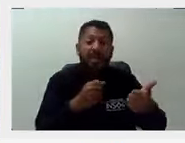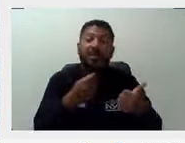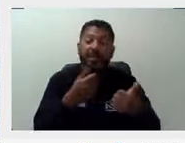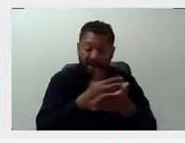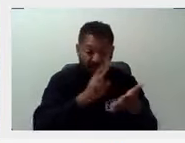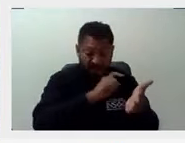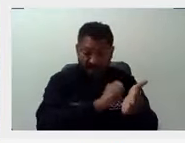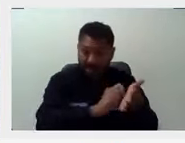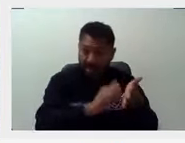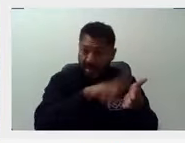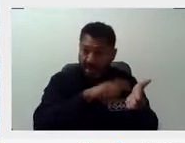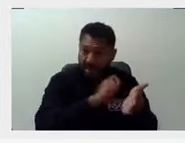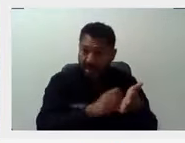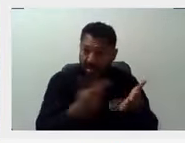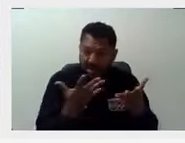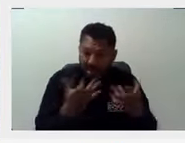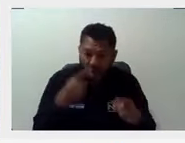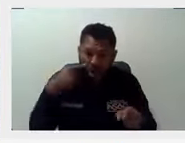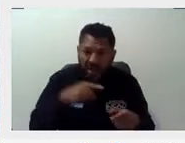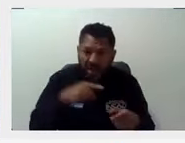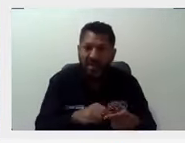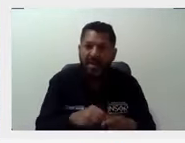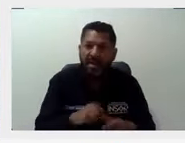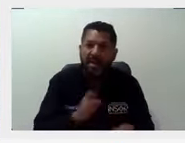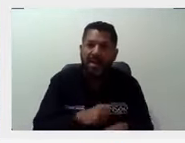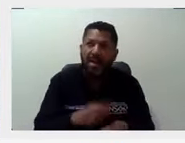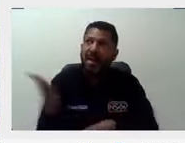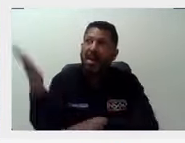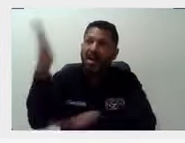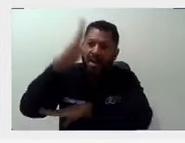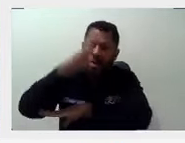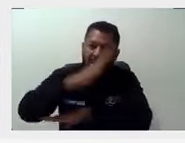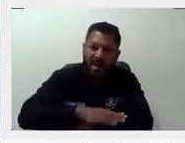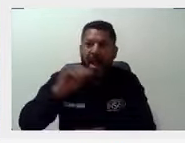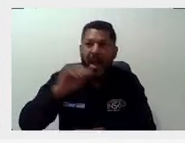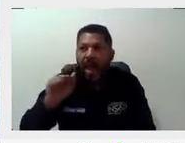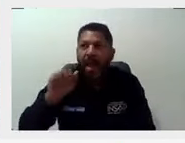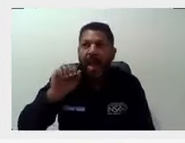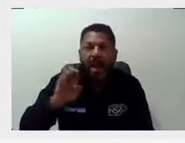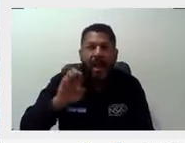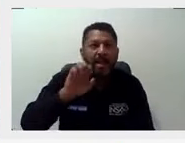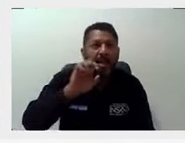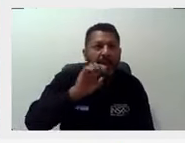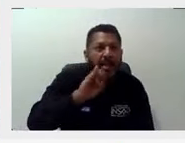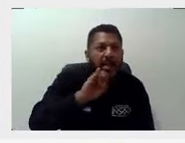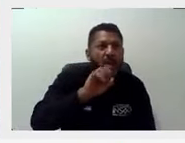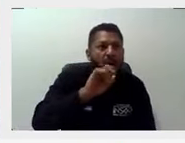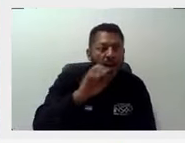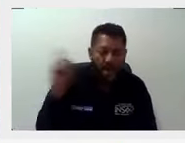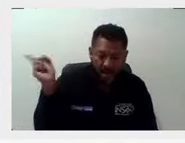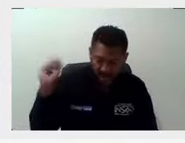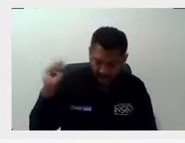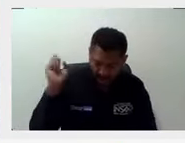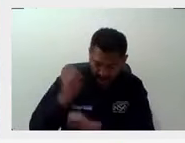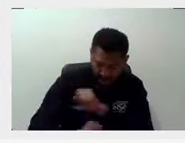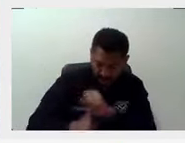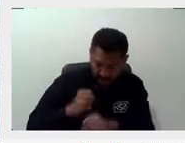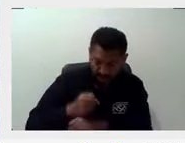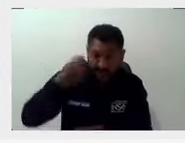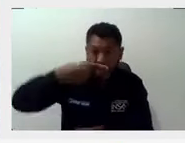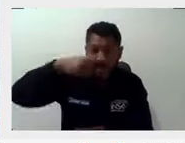escriba, lea y escriba, y dedico las horas completas a la A, la E, la I, la O, la U por 16 años durante toda la